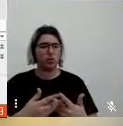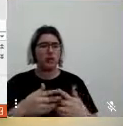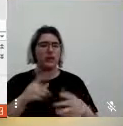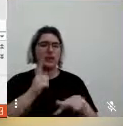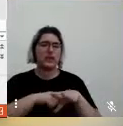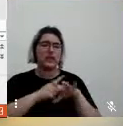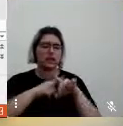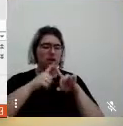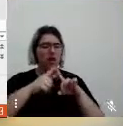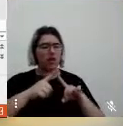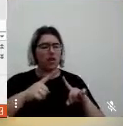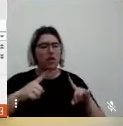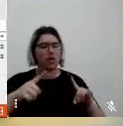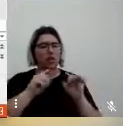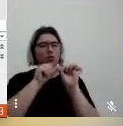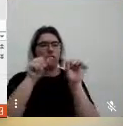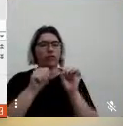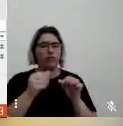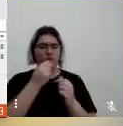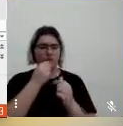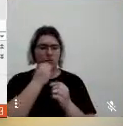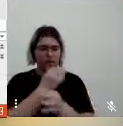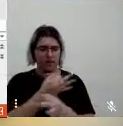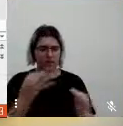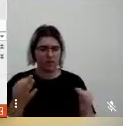un buen patrón dietético, ¿vale?